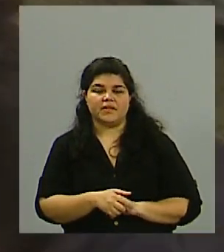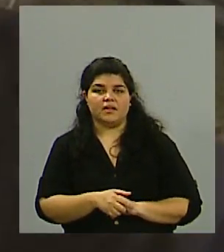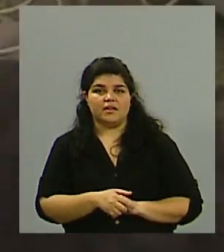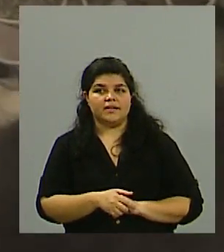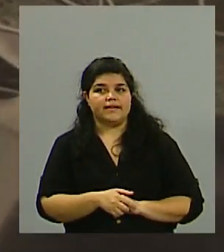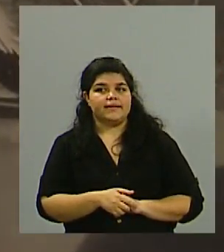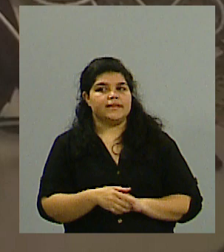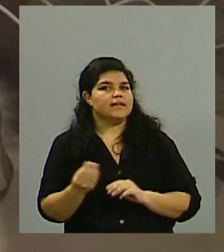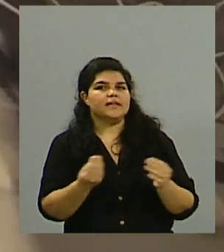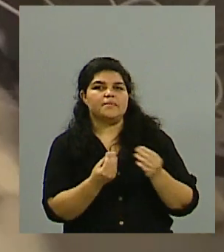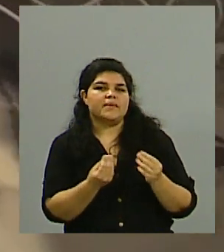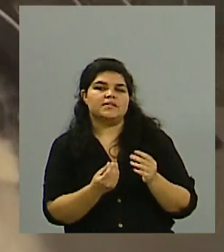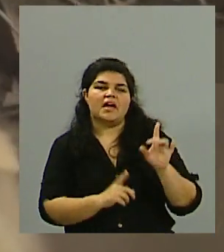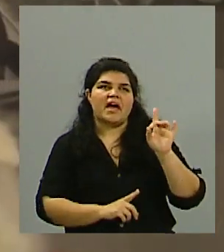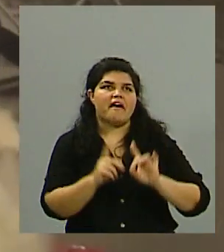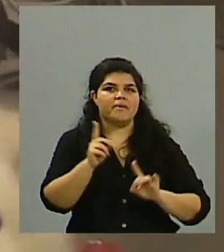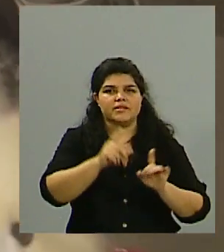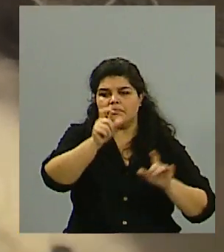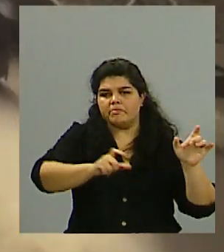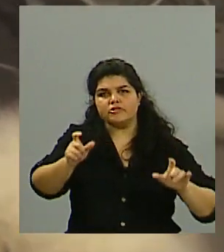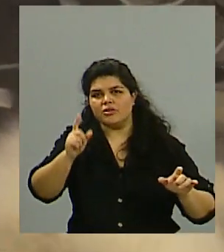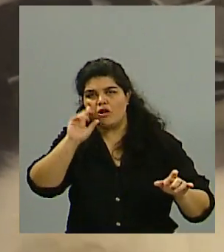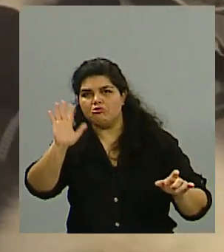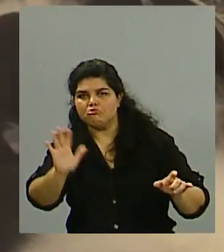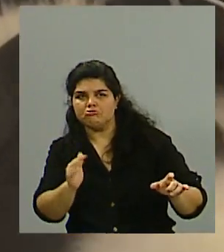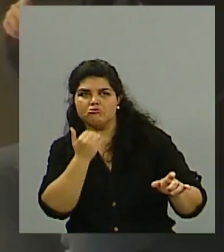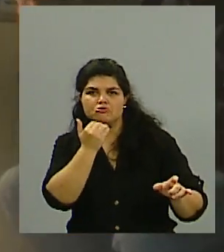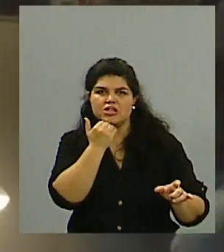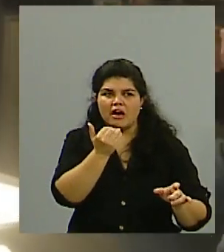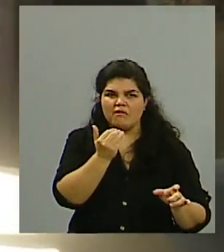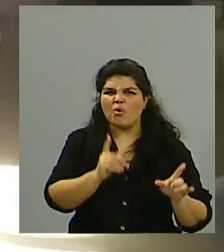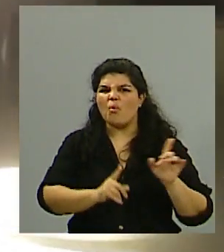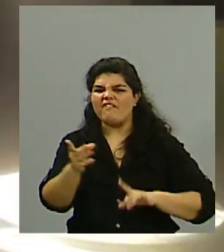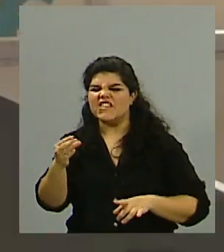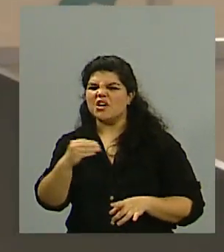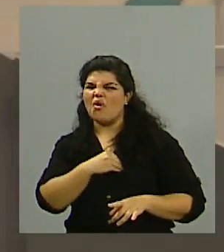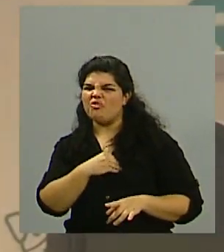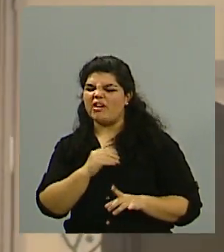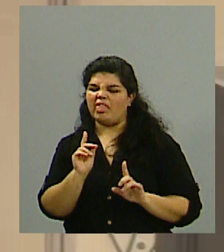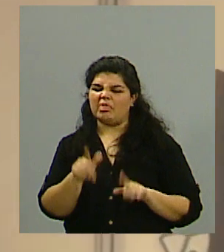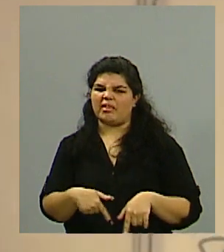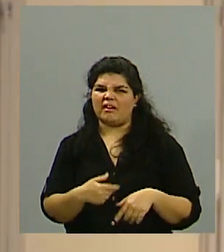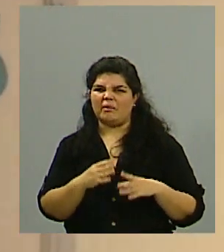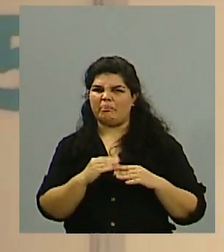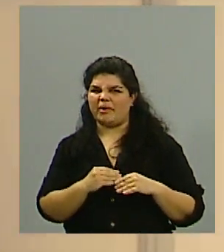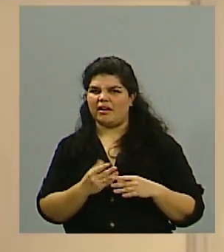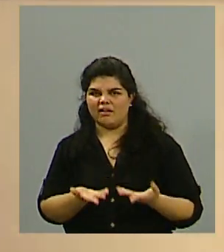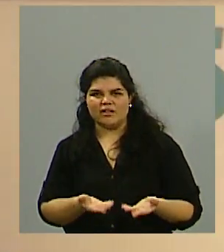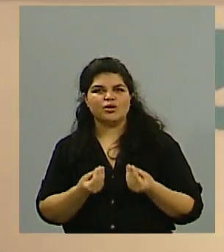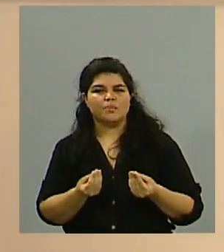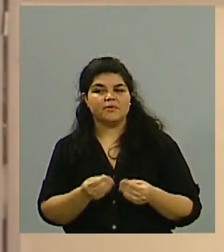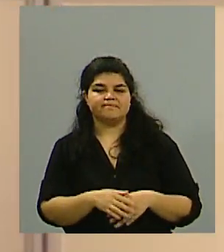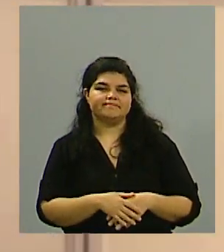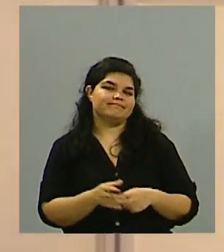de conocimiento o porque la gente no cree en que pueda funcionar? En realidad son las dos